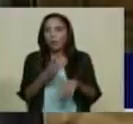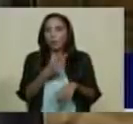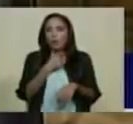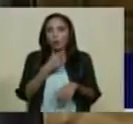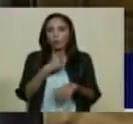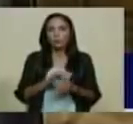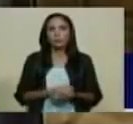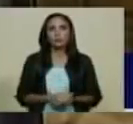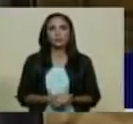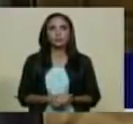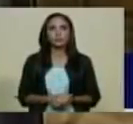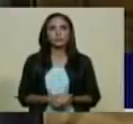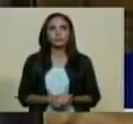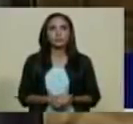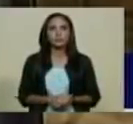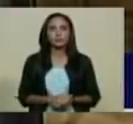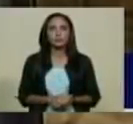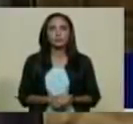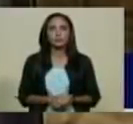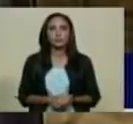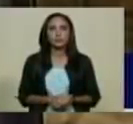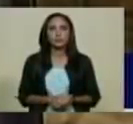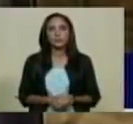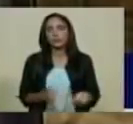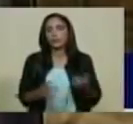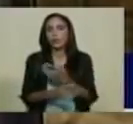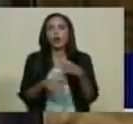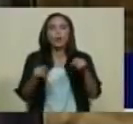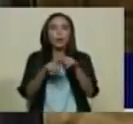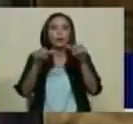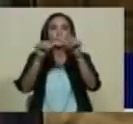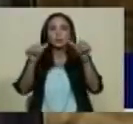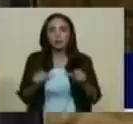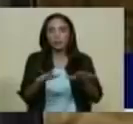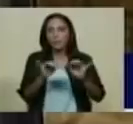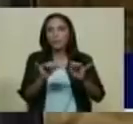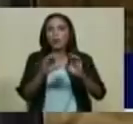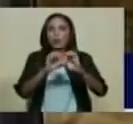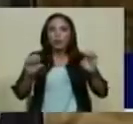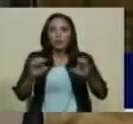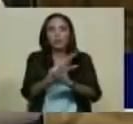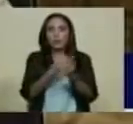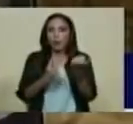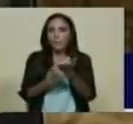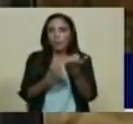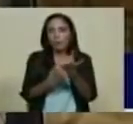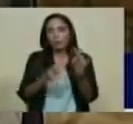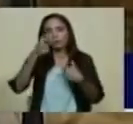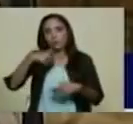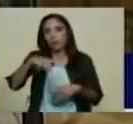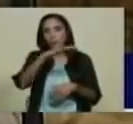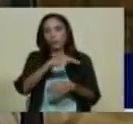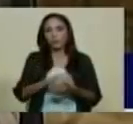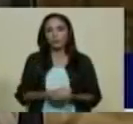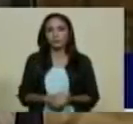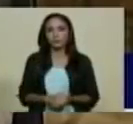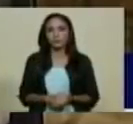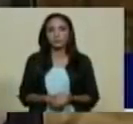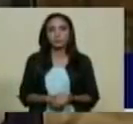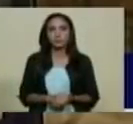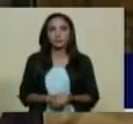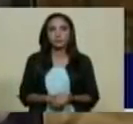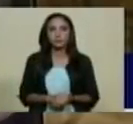que eso dice de un sistema educativo en favor del pueblo y en favor de las necesidades del pueblo y que construye un proyecto de